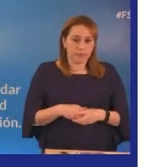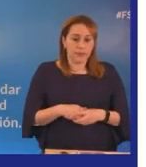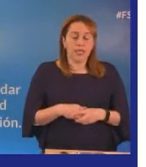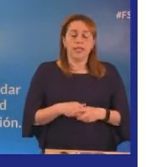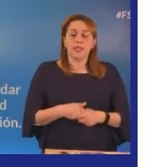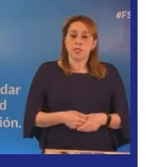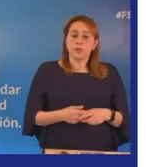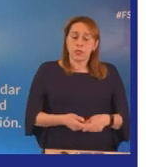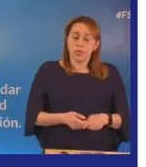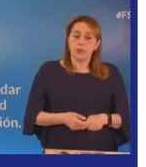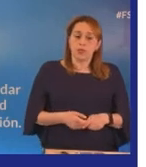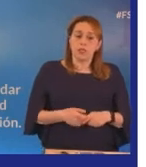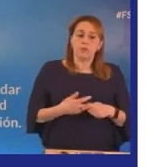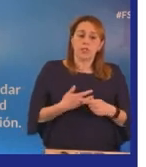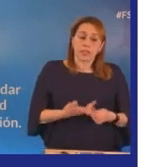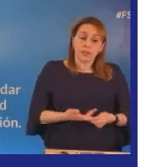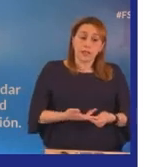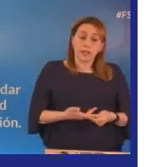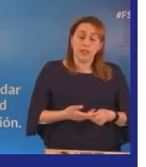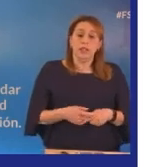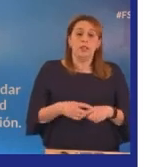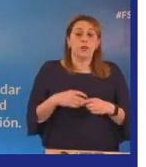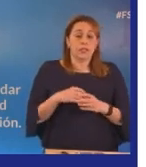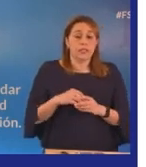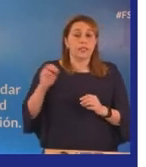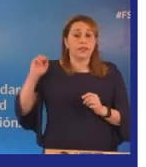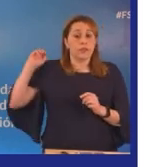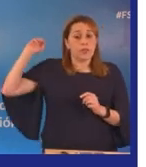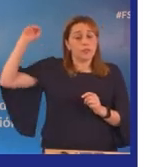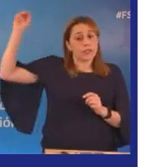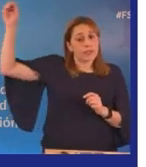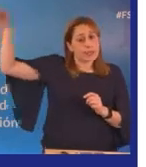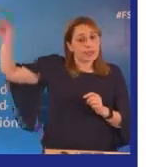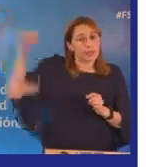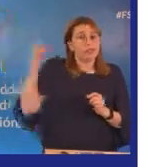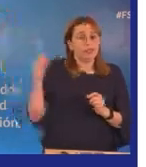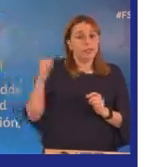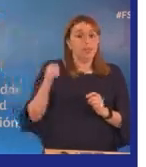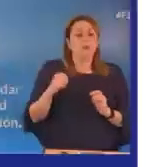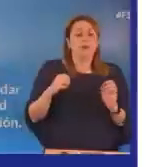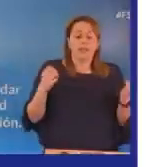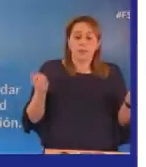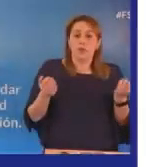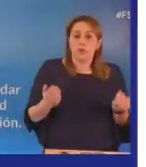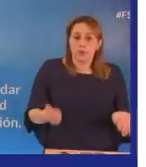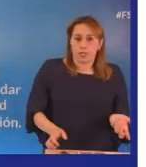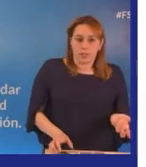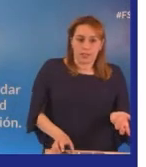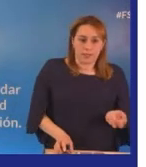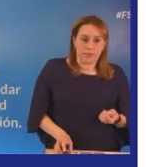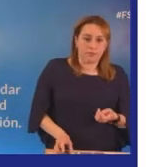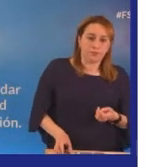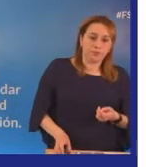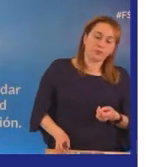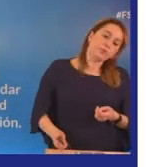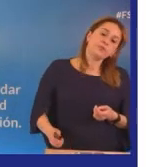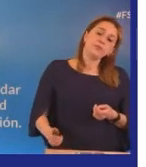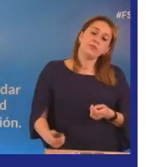necesite. Y al mismo tiempo tenemos que trabajar lo que tiene que ver con la parte de coordinación para que pueda